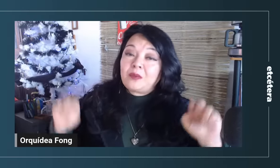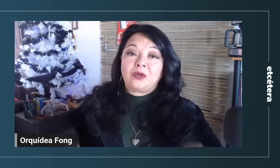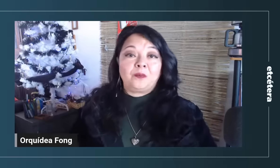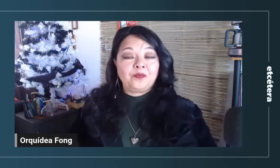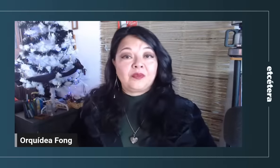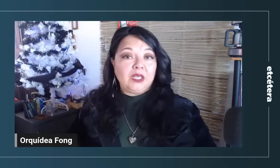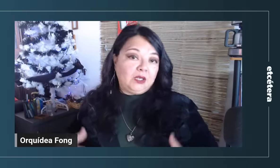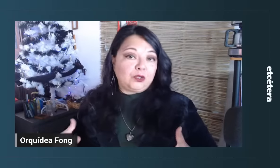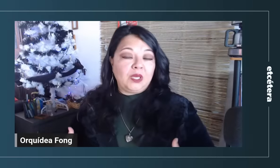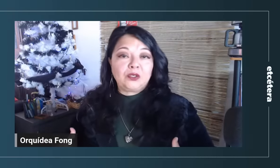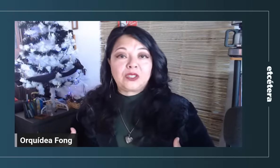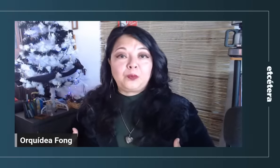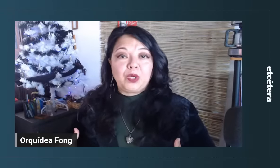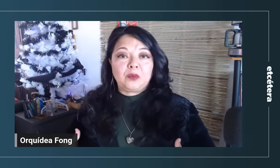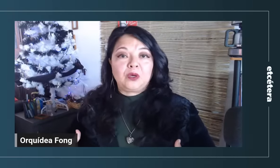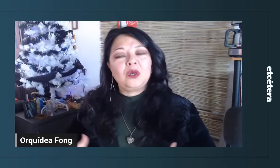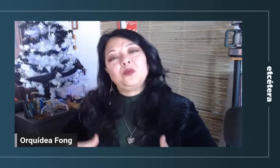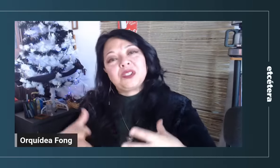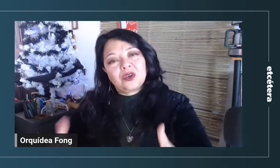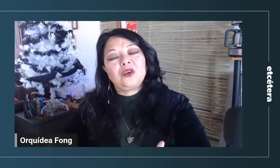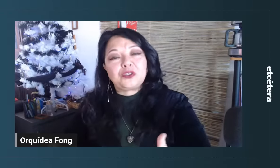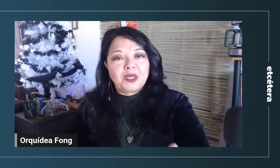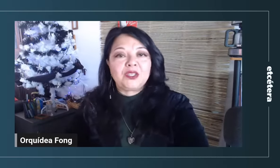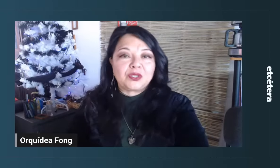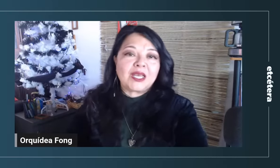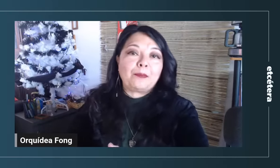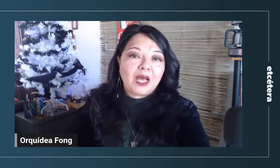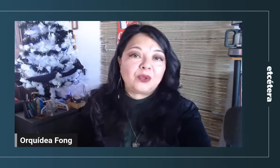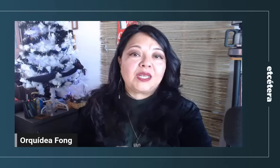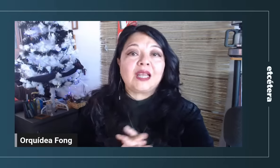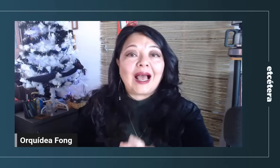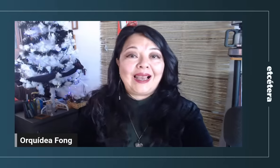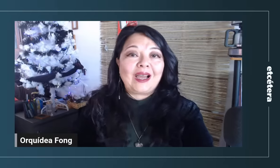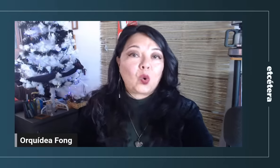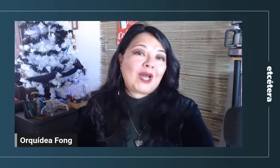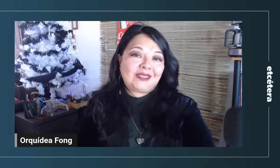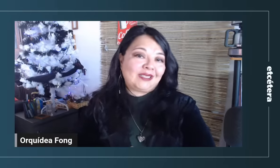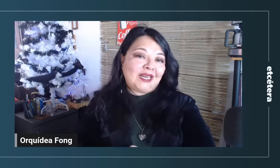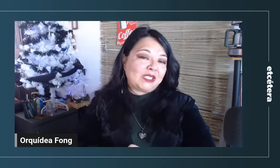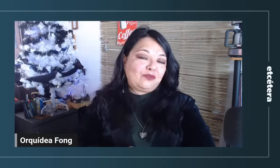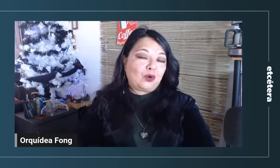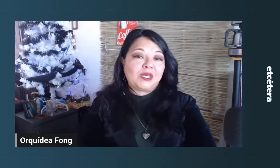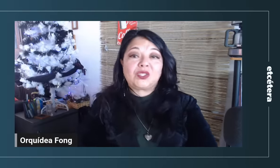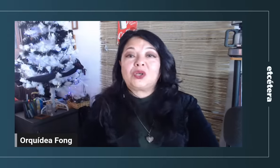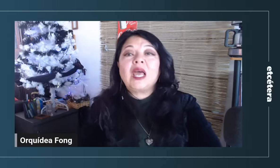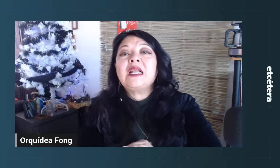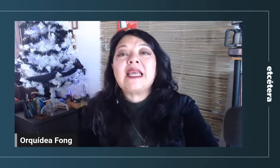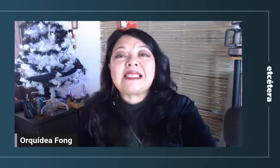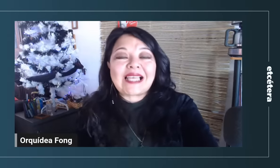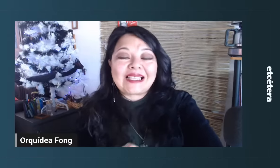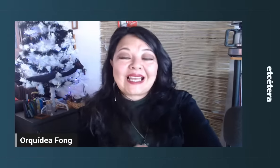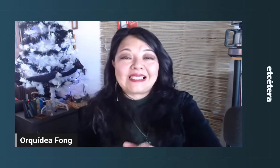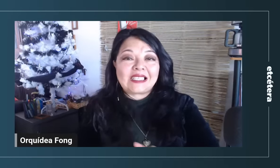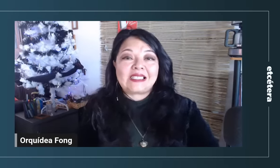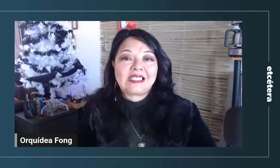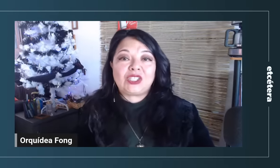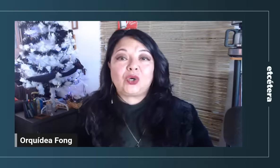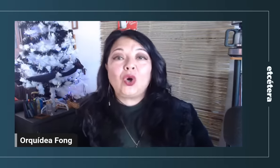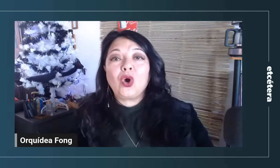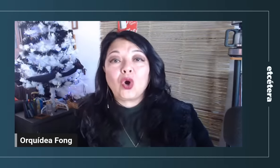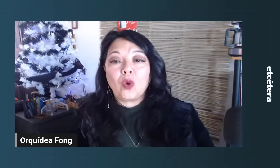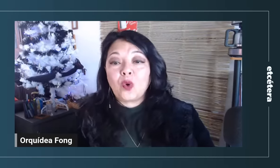del pueblo y los medios del pueblo pues son los medios que aplauden a la cuarta transformación es tan